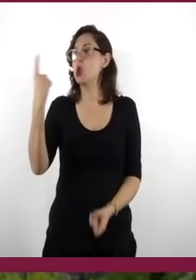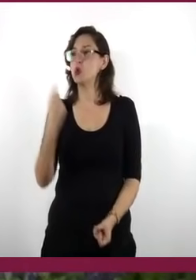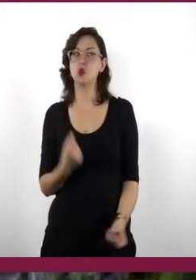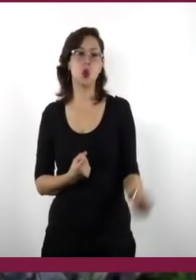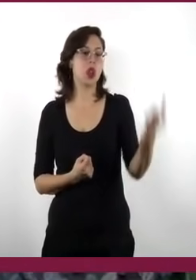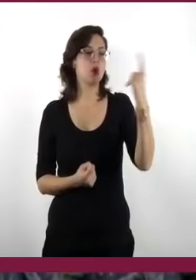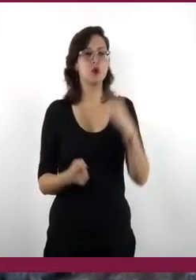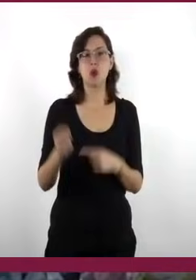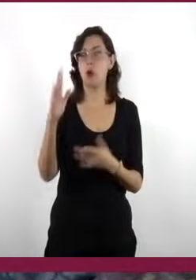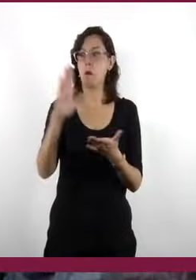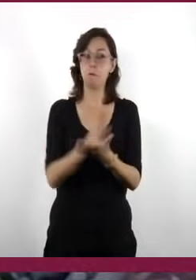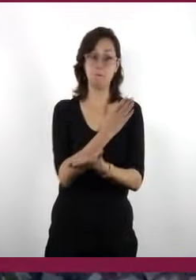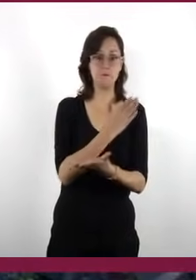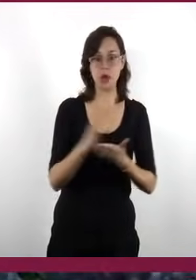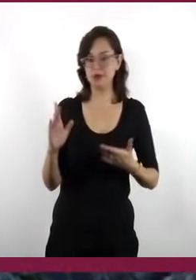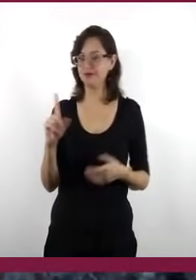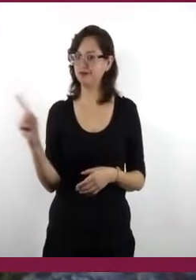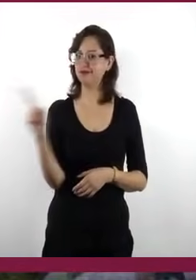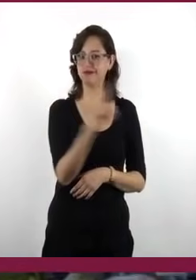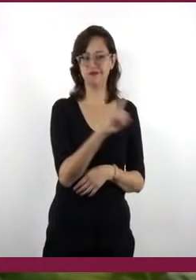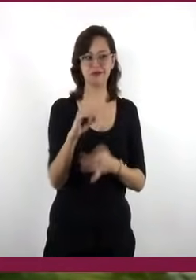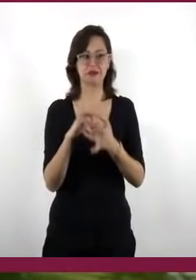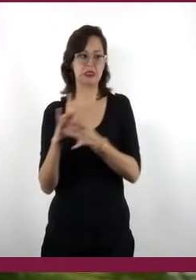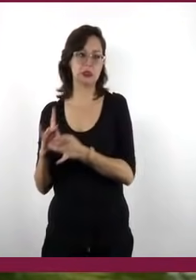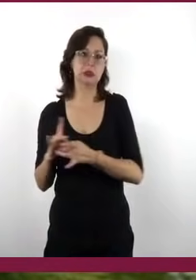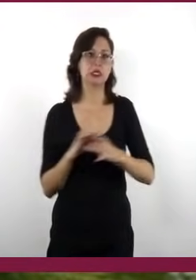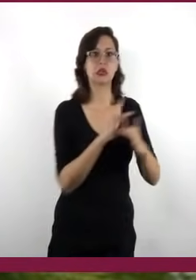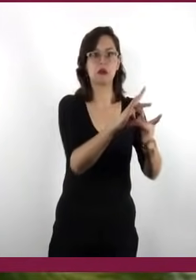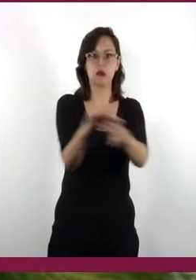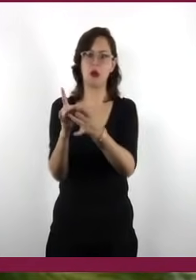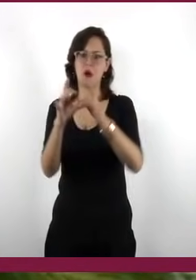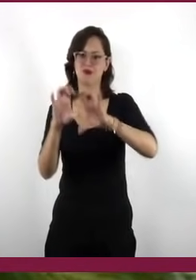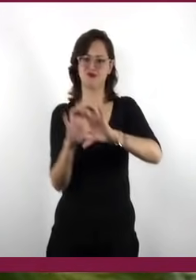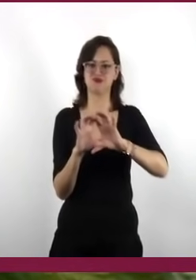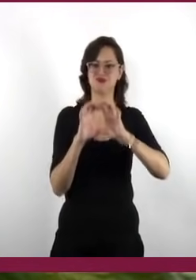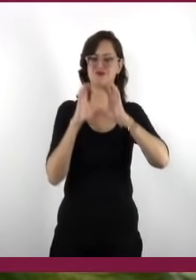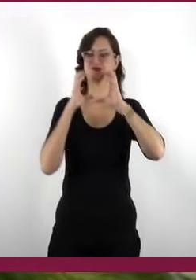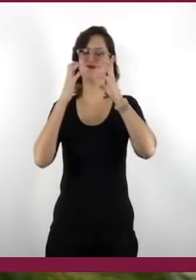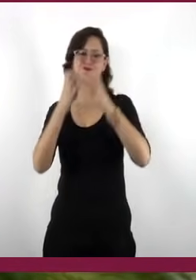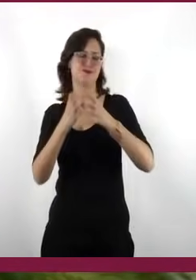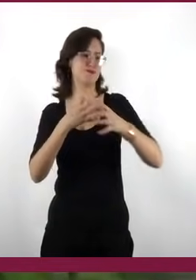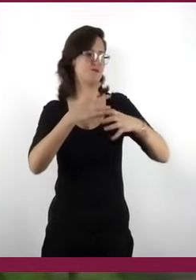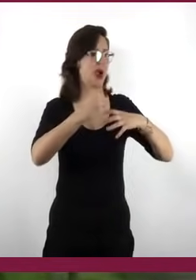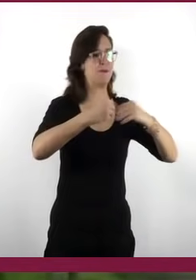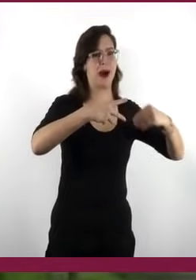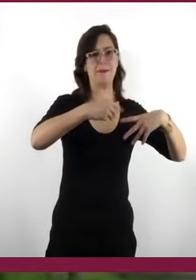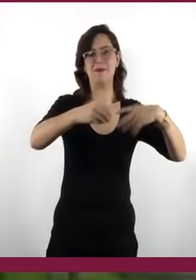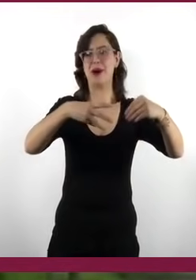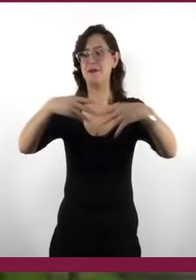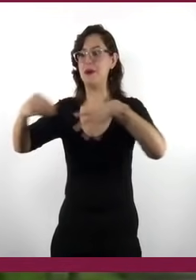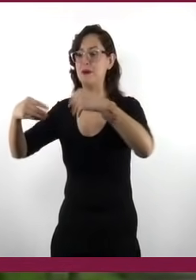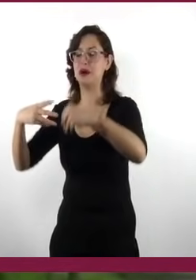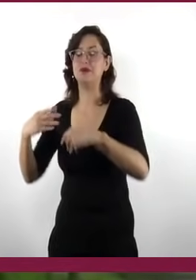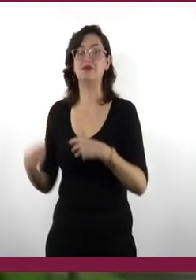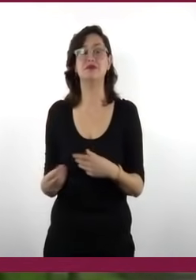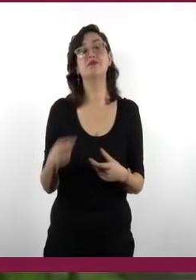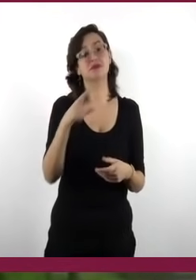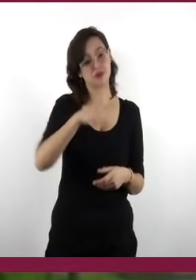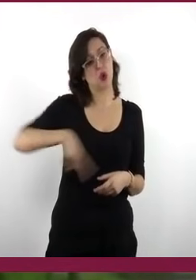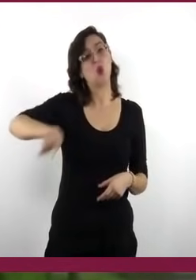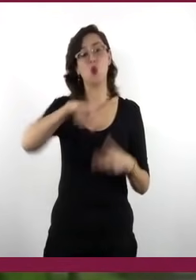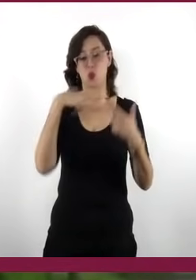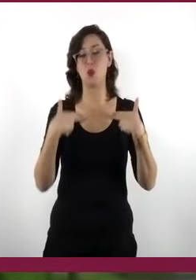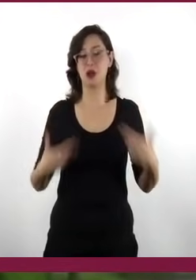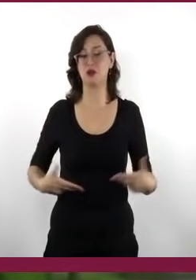Todos se relacionan y se potencializan a medida que los seres humanos obtienen y transforman sin control los